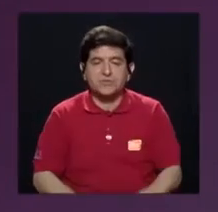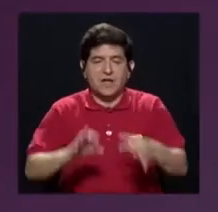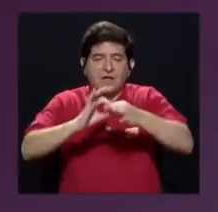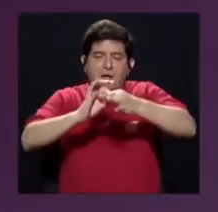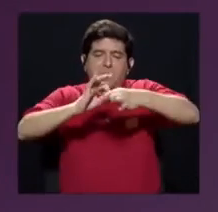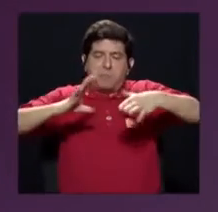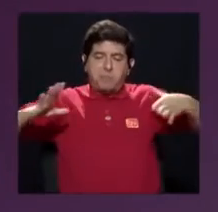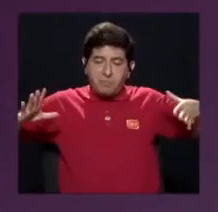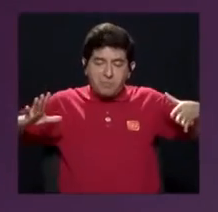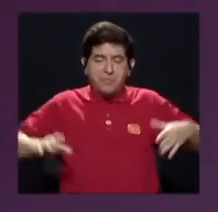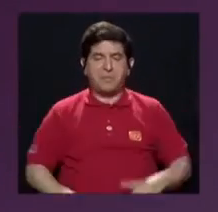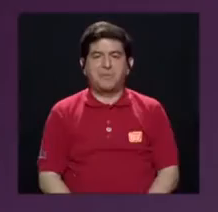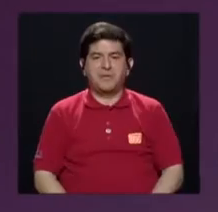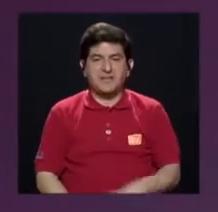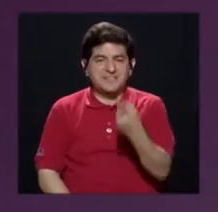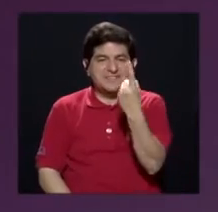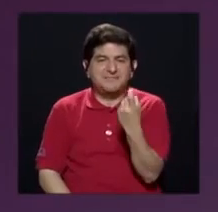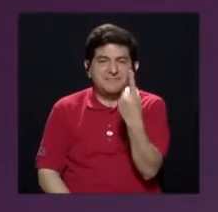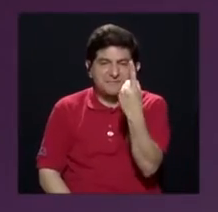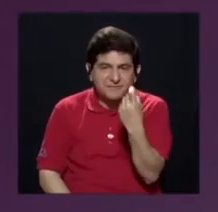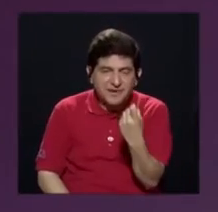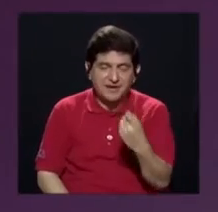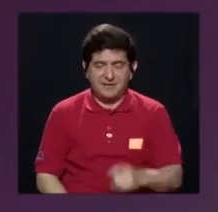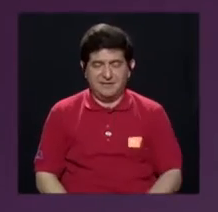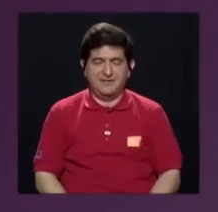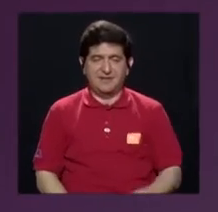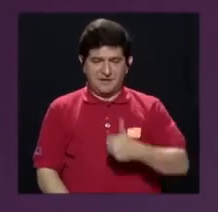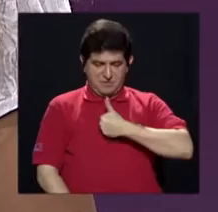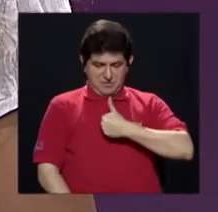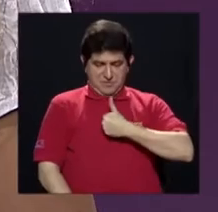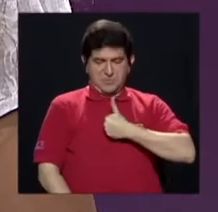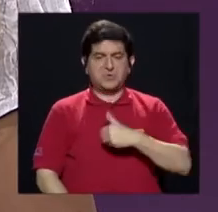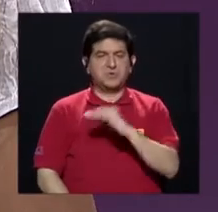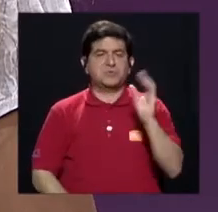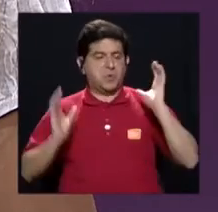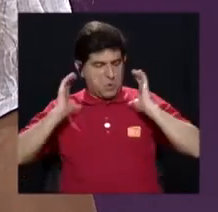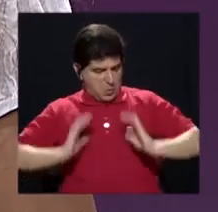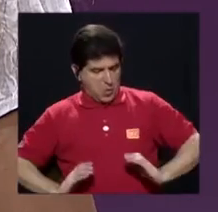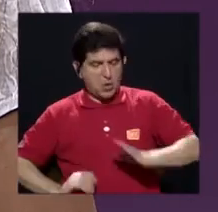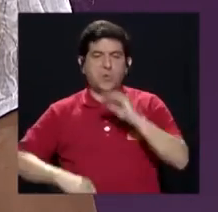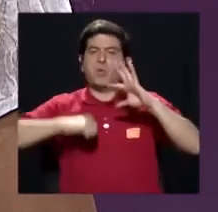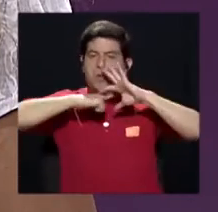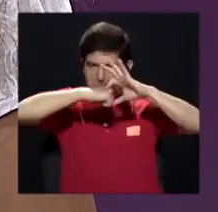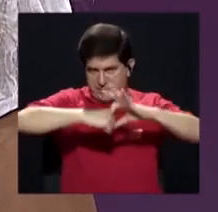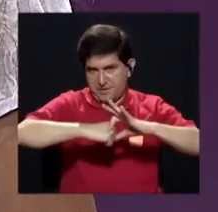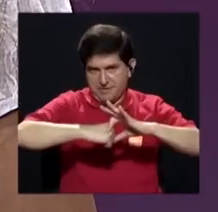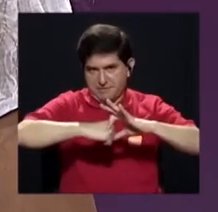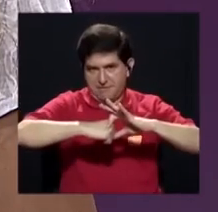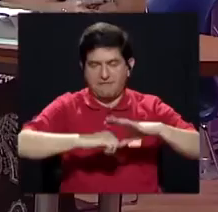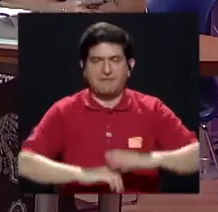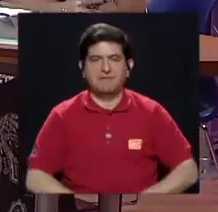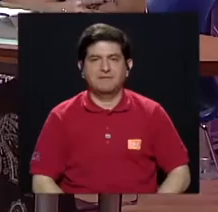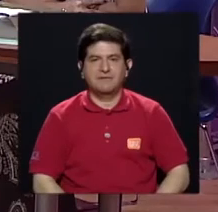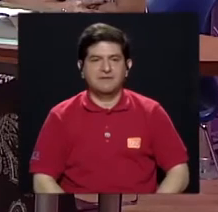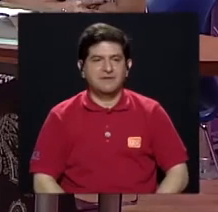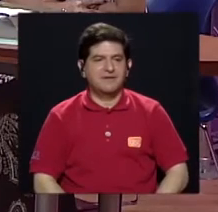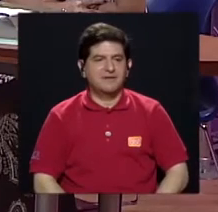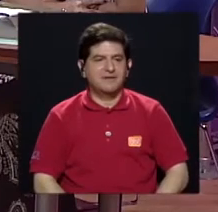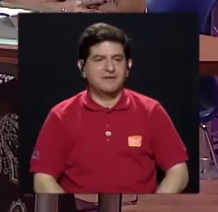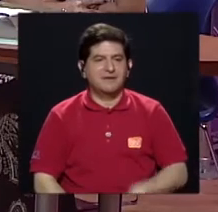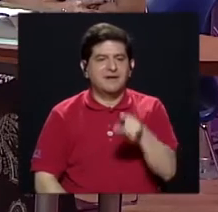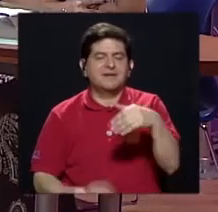desunión, ese no vínculo, uh-huh, con una misma, con el cuerpo, con el planeta.